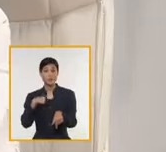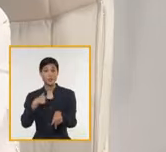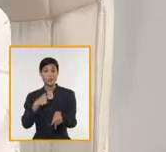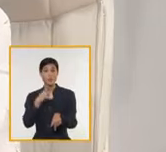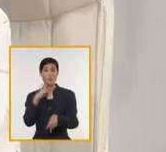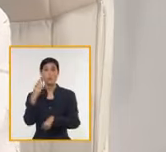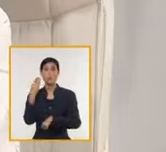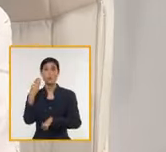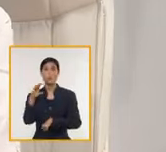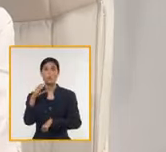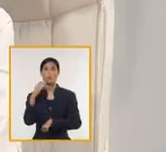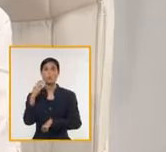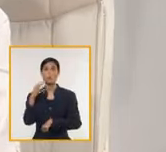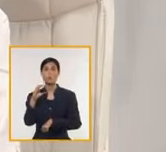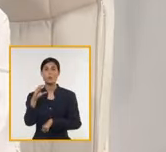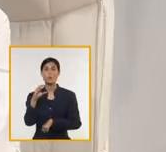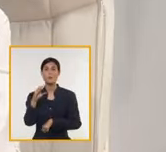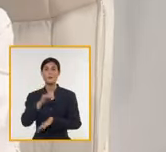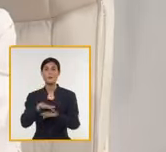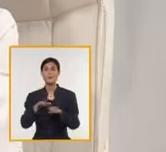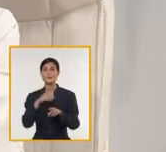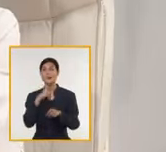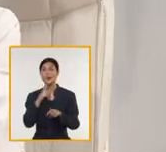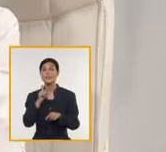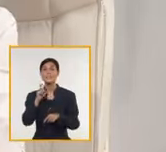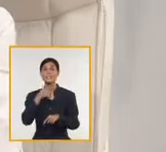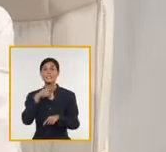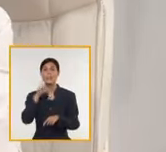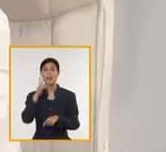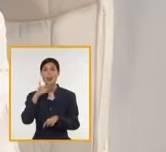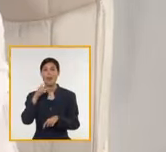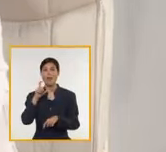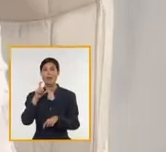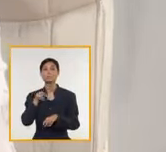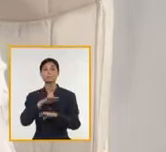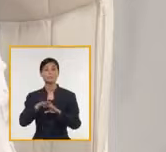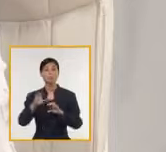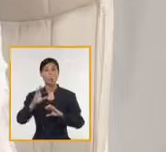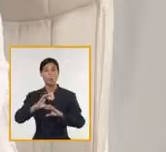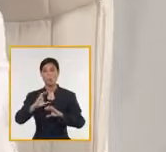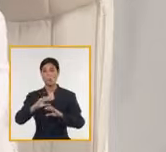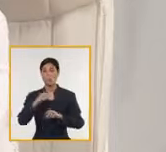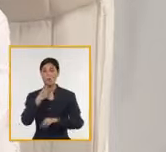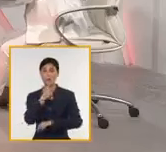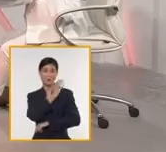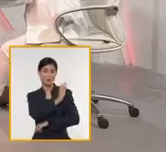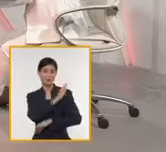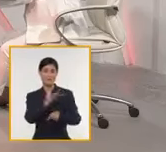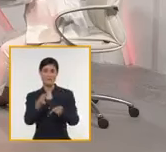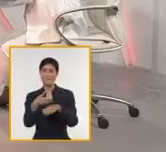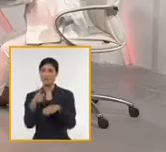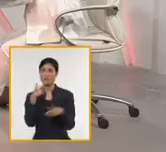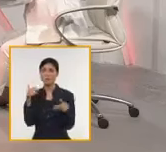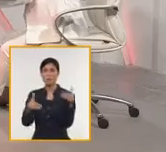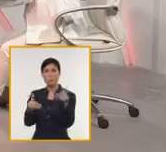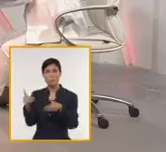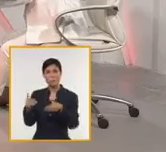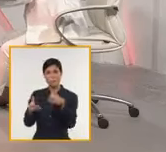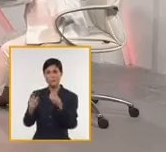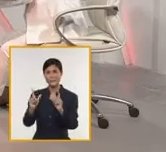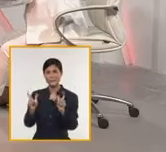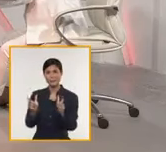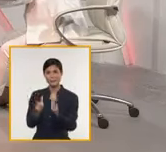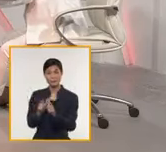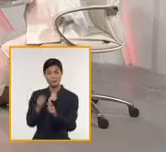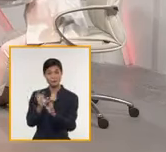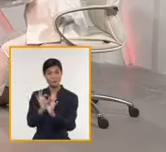Colombia preside la CELAC. En estos momentos ha ocurrido una cumbre a nivel de cancilleres, una cumbre